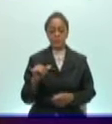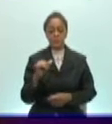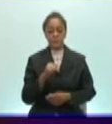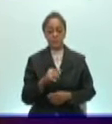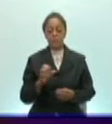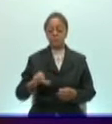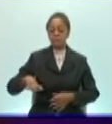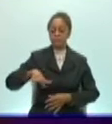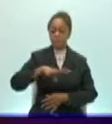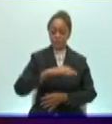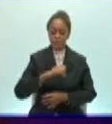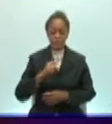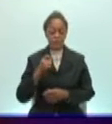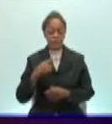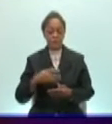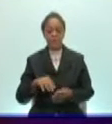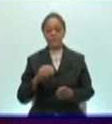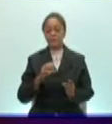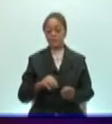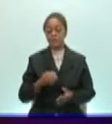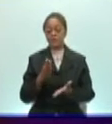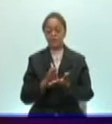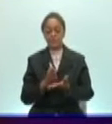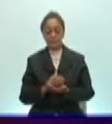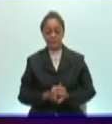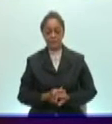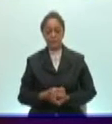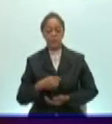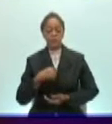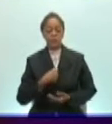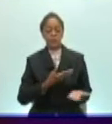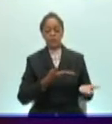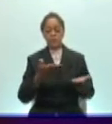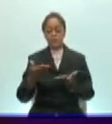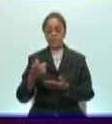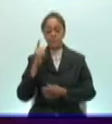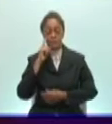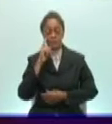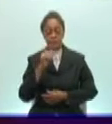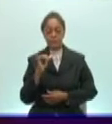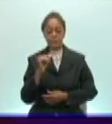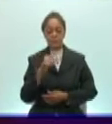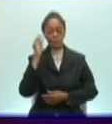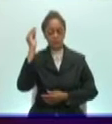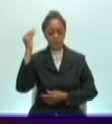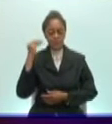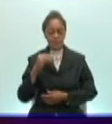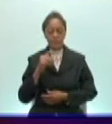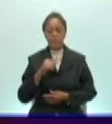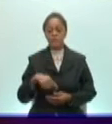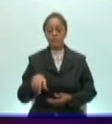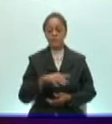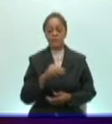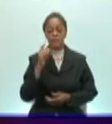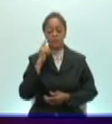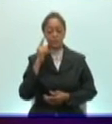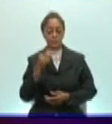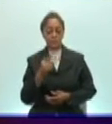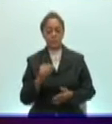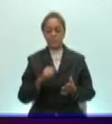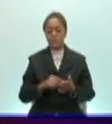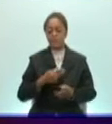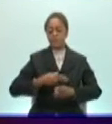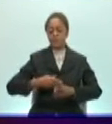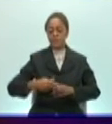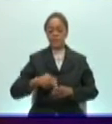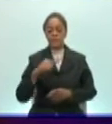nos roba todo el espacio que nos va quedando de la clase. Yo los invito a ver el video y ya ustedes saben, sobre lo que ya conocen desde el punto de vista